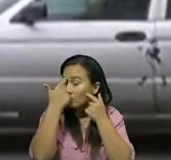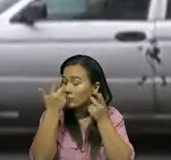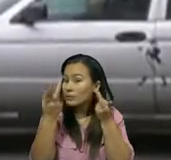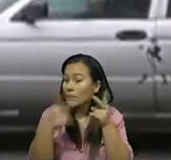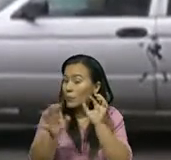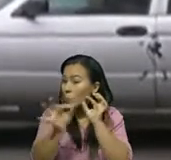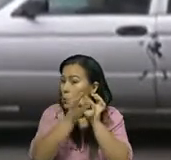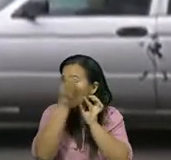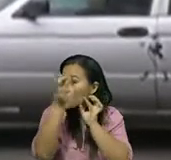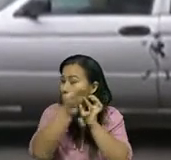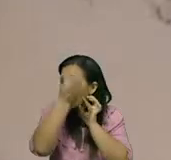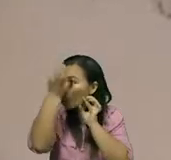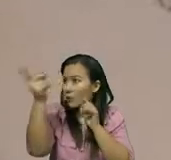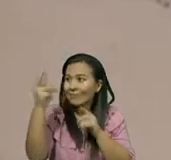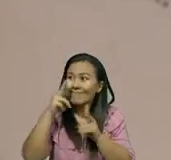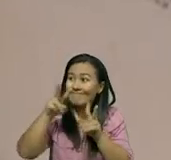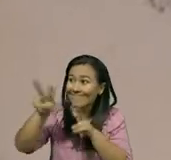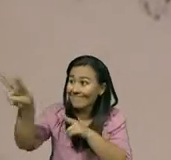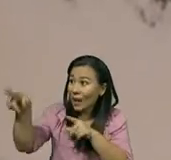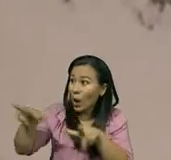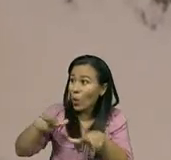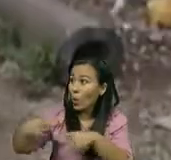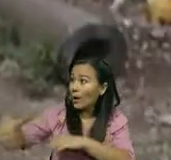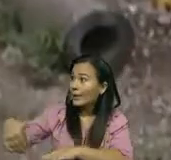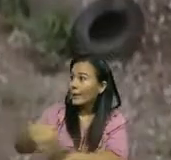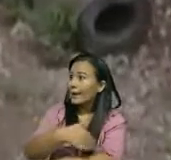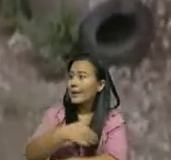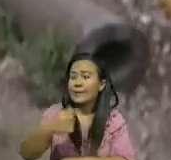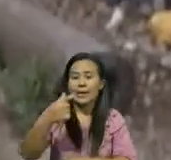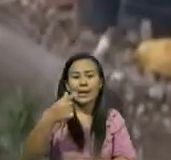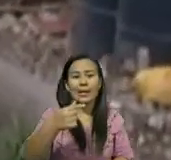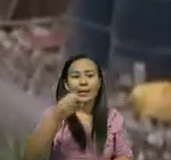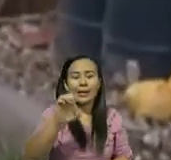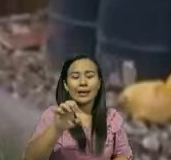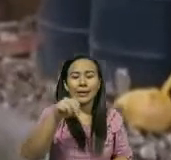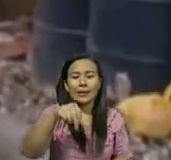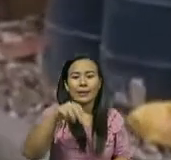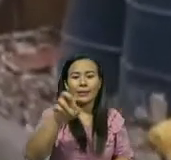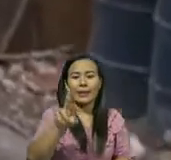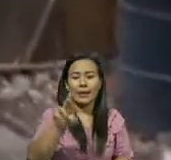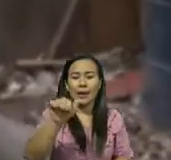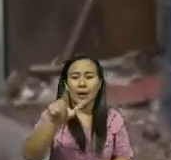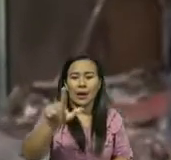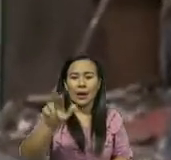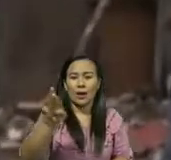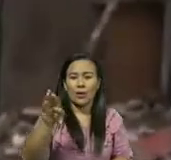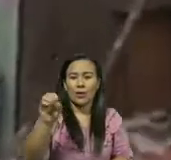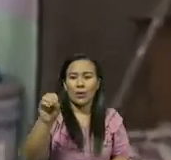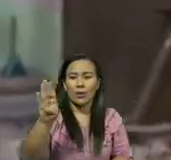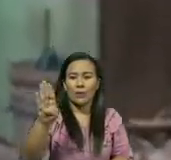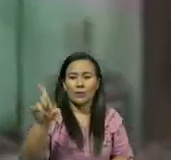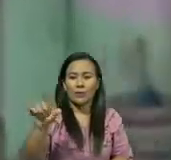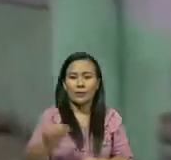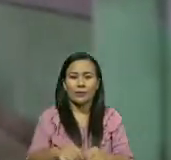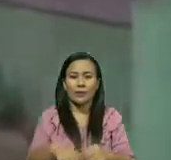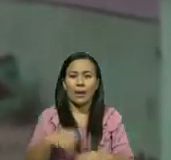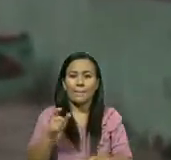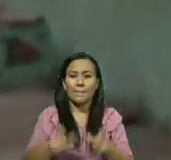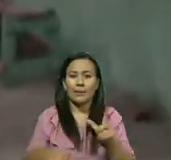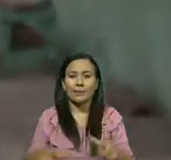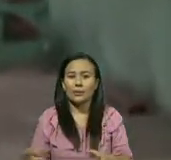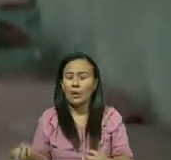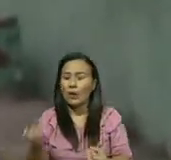donde se registró la riña, específicamente en las calles General Robles y Estrada Cuello, y buscamos a los acusados, pero